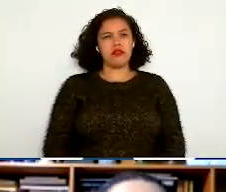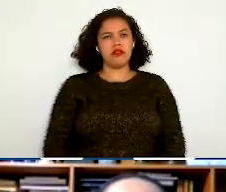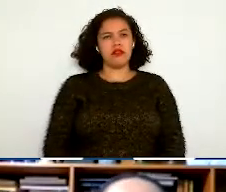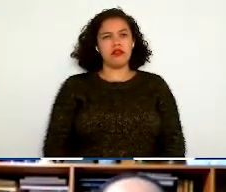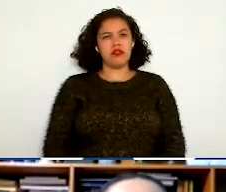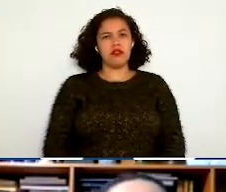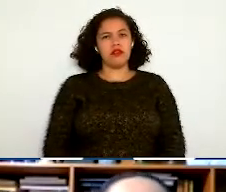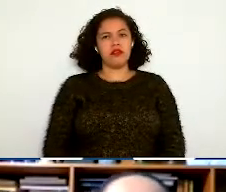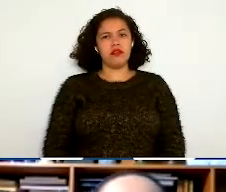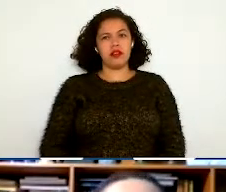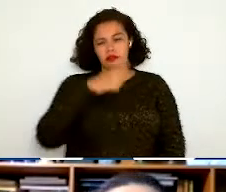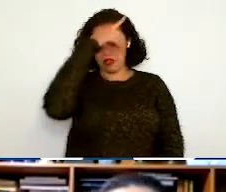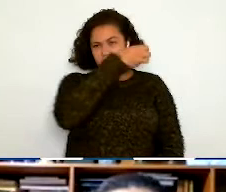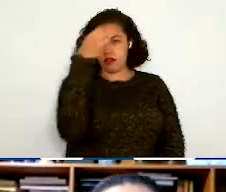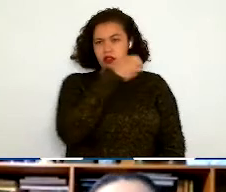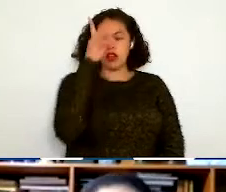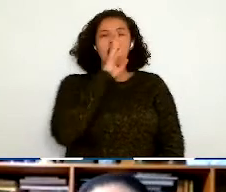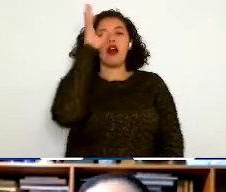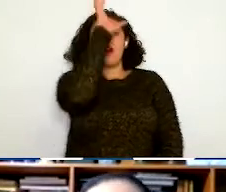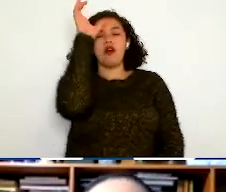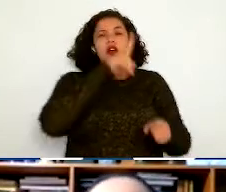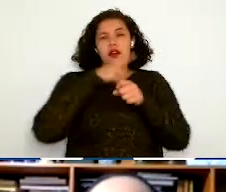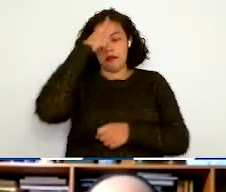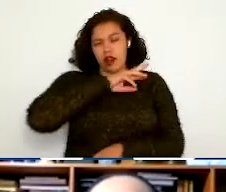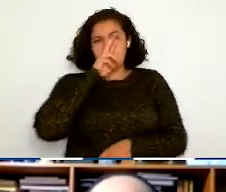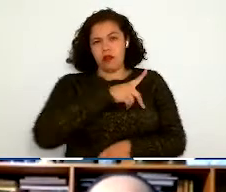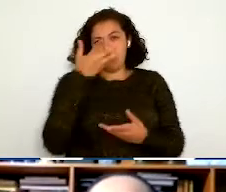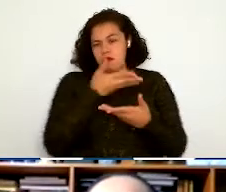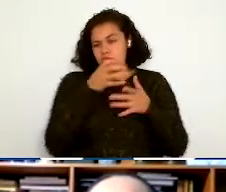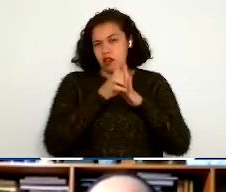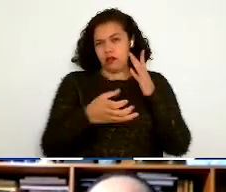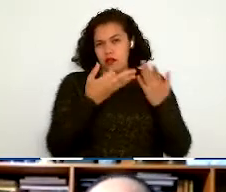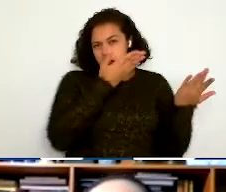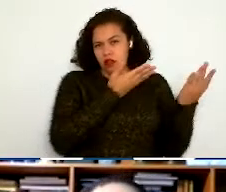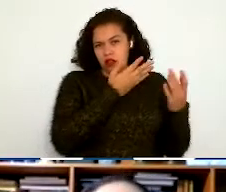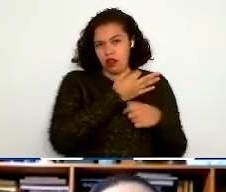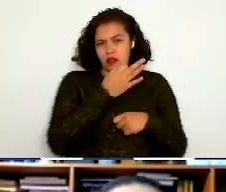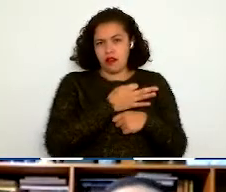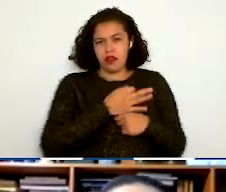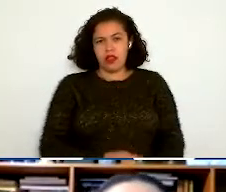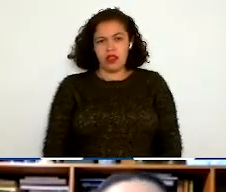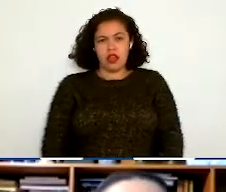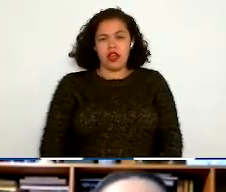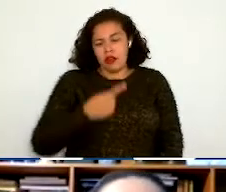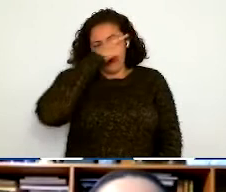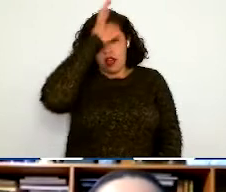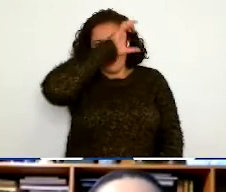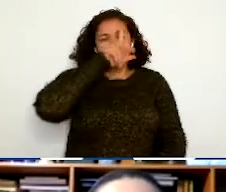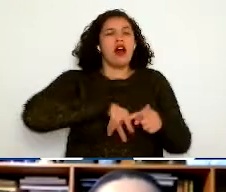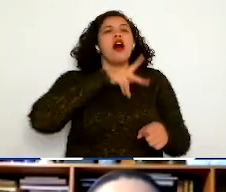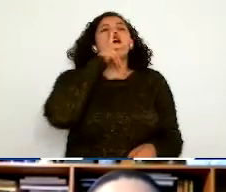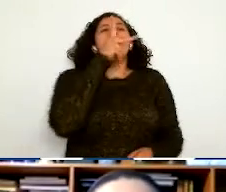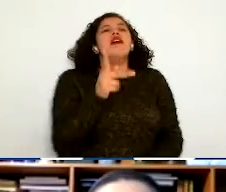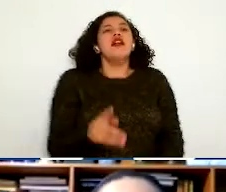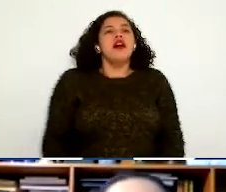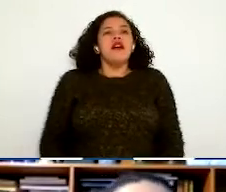Organizacional o la cultura de mejoramiento, como en este caso, ¿no? Y utilizamos este término de cultura